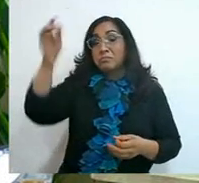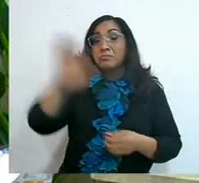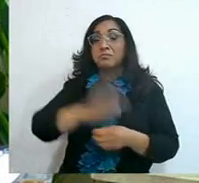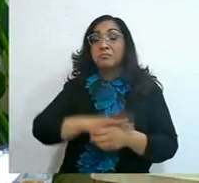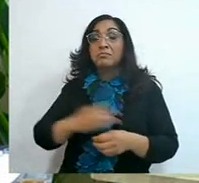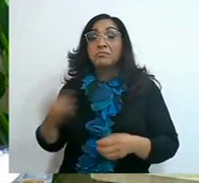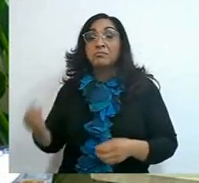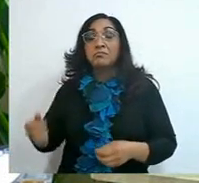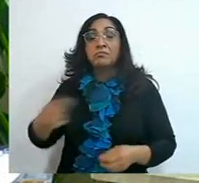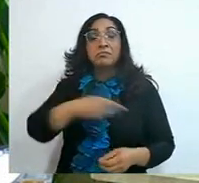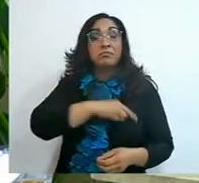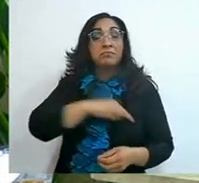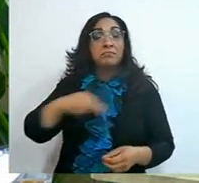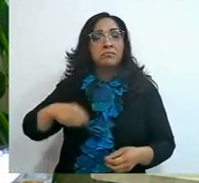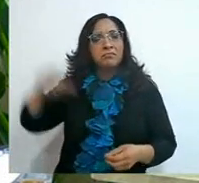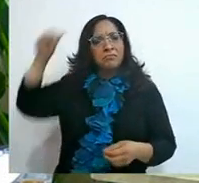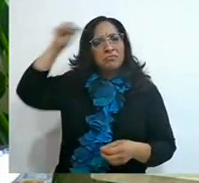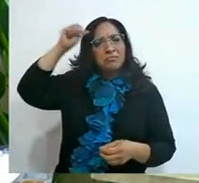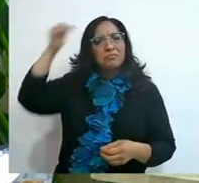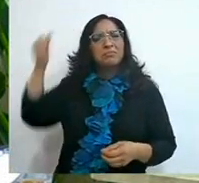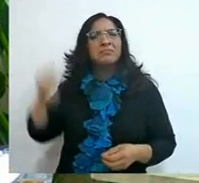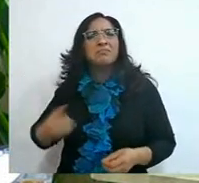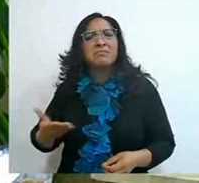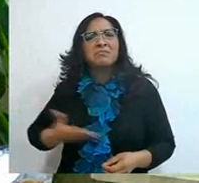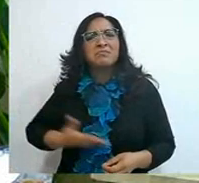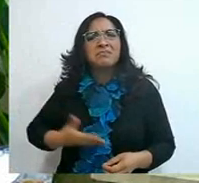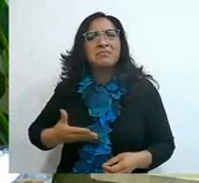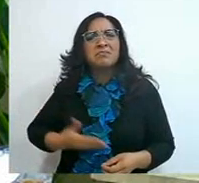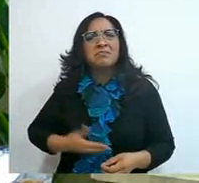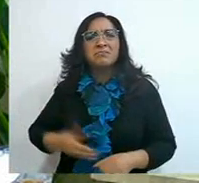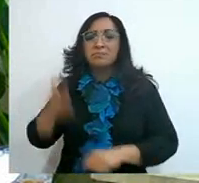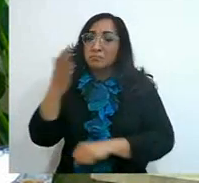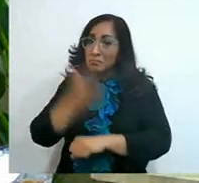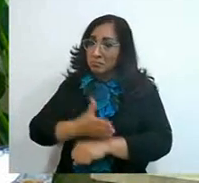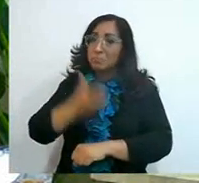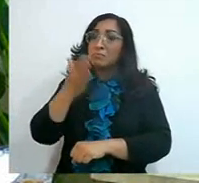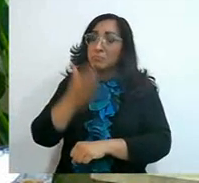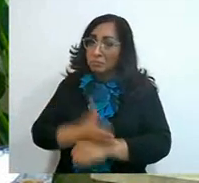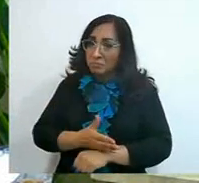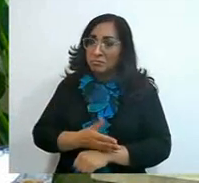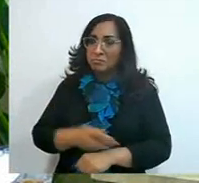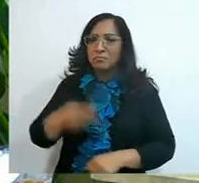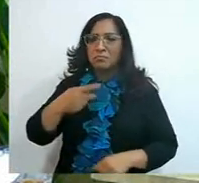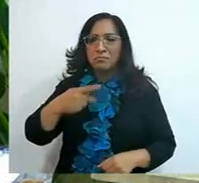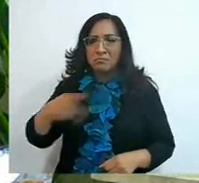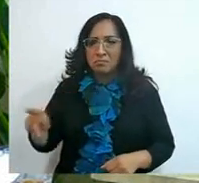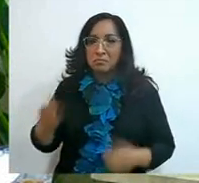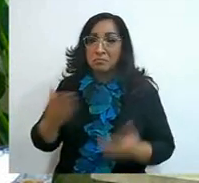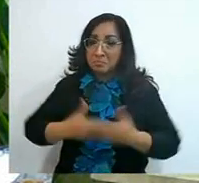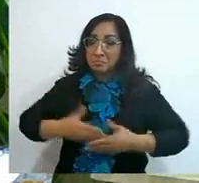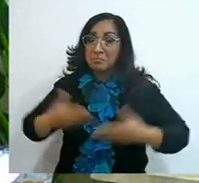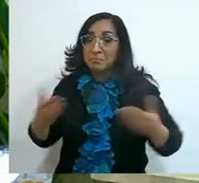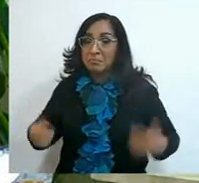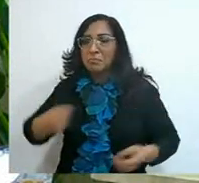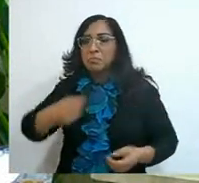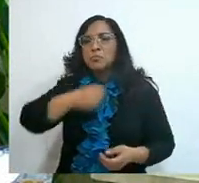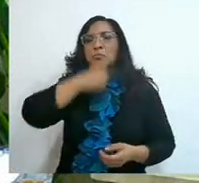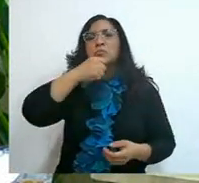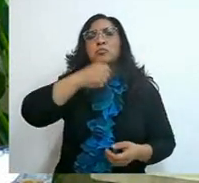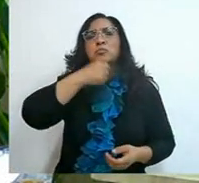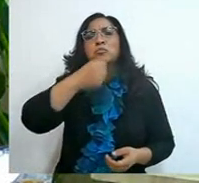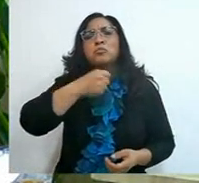porque nuestro pecado no queda impune. Pero lo más tremendo, hermanos, es que ese